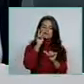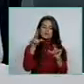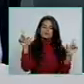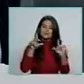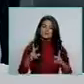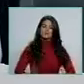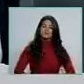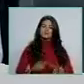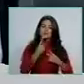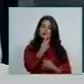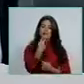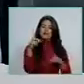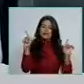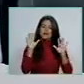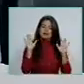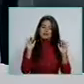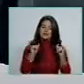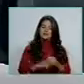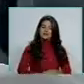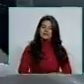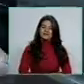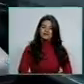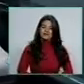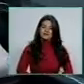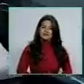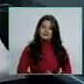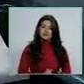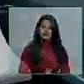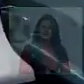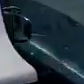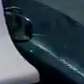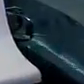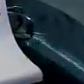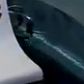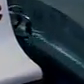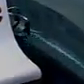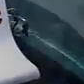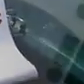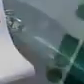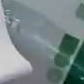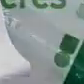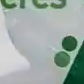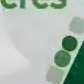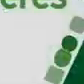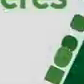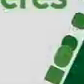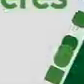programación de 123 TV. Hasta luego. Gracias, Ingrid.